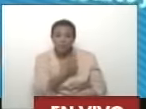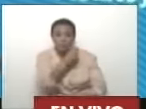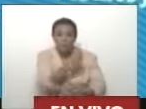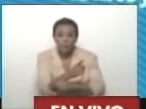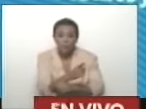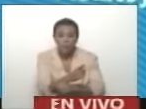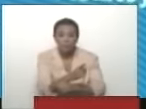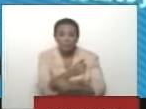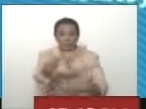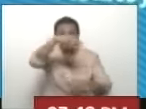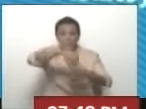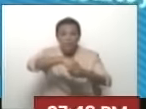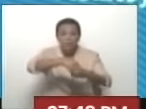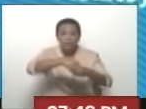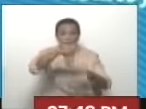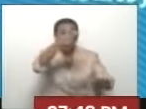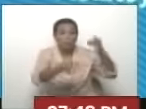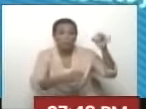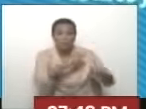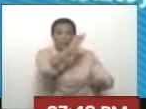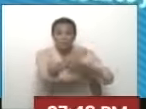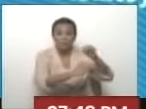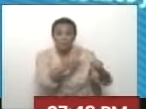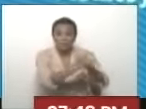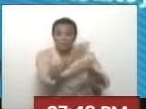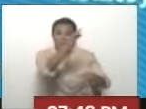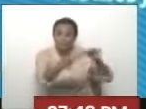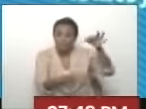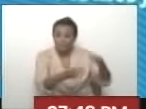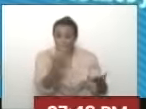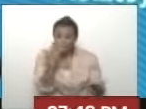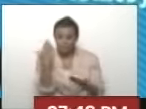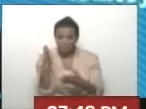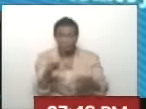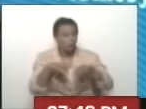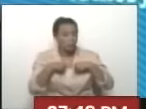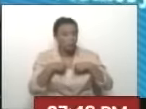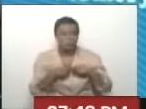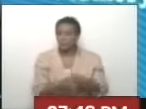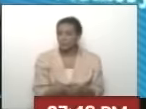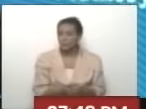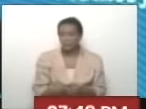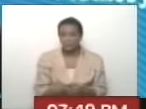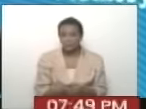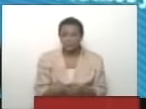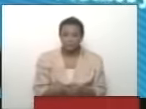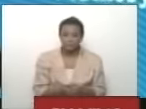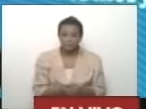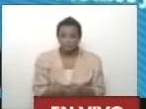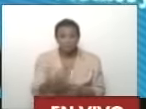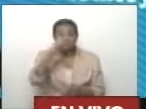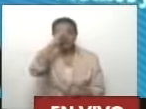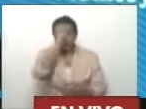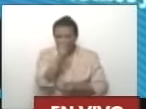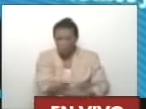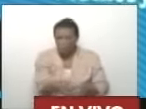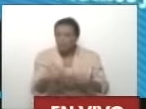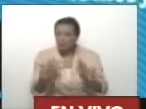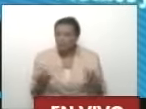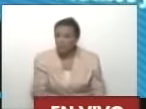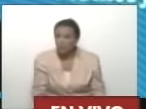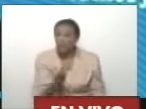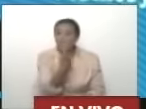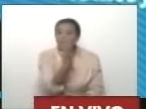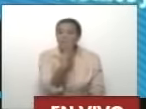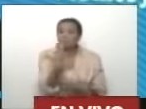y obligante de la jurisdicción de la Corte Internacional de Justicia. Para reconocerla, hace